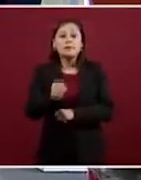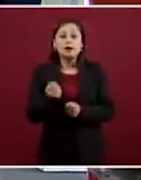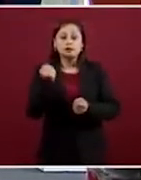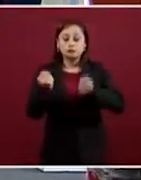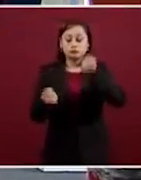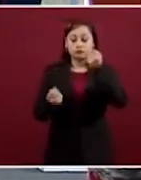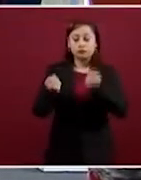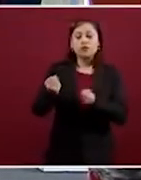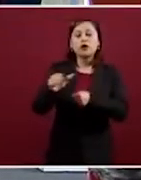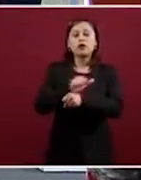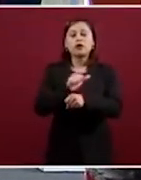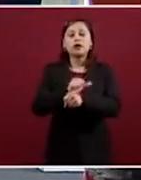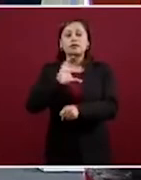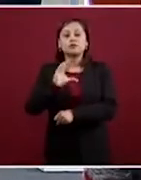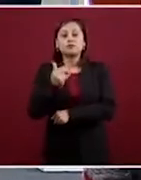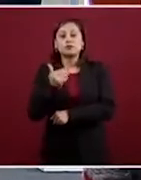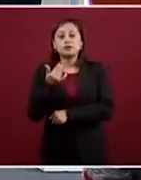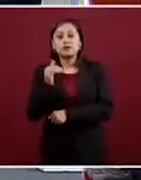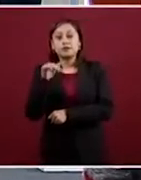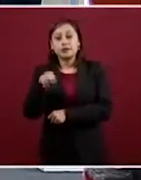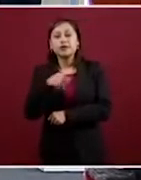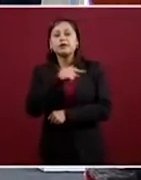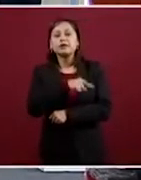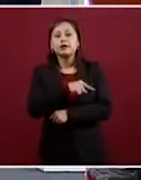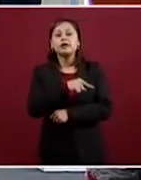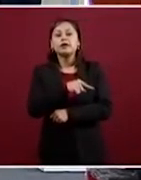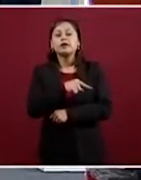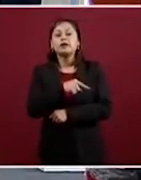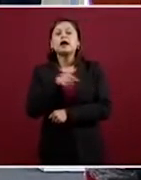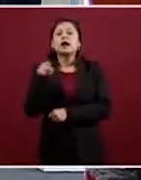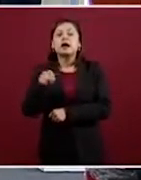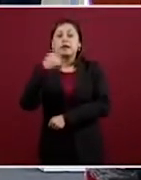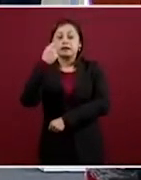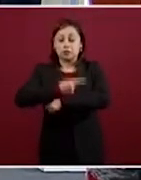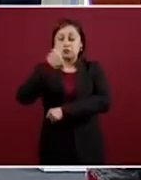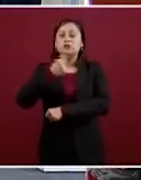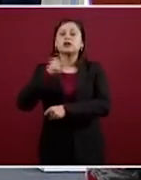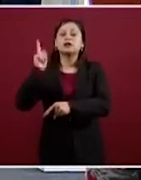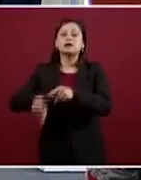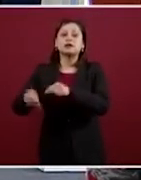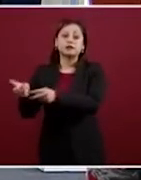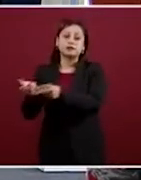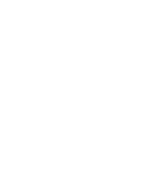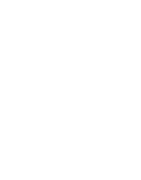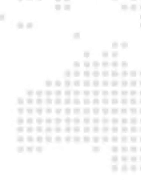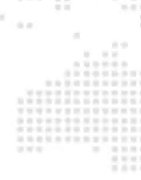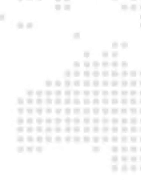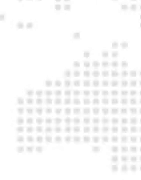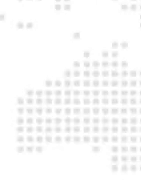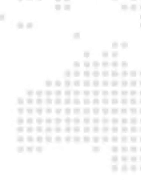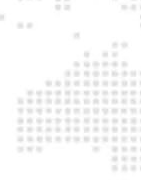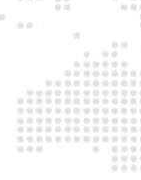que nos quitan ahí en costa rica y ahí meten al oficial